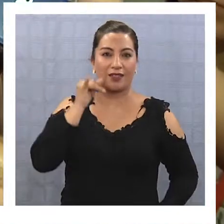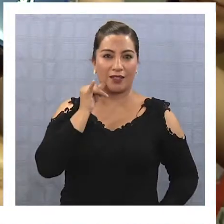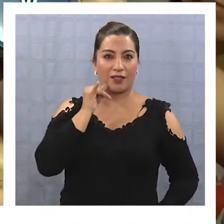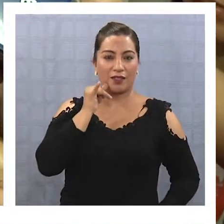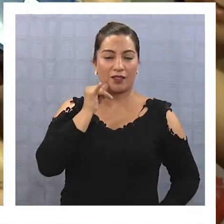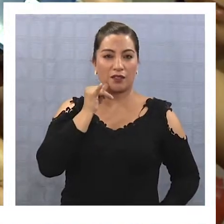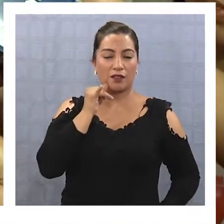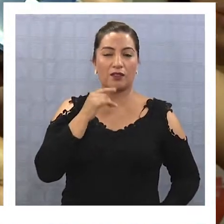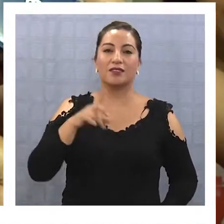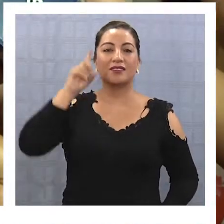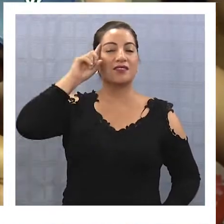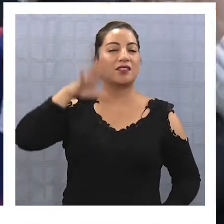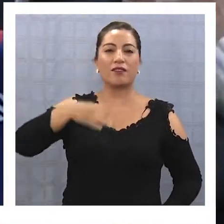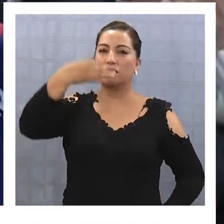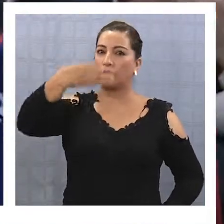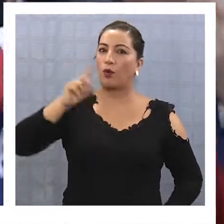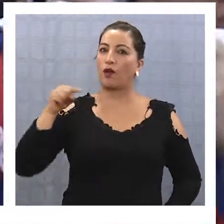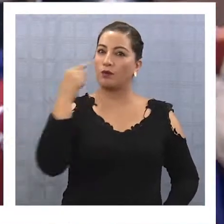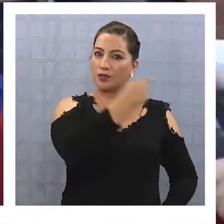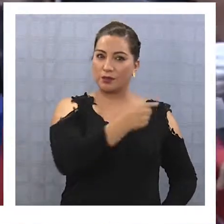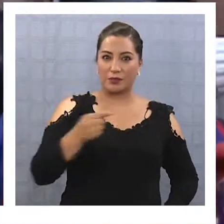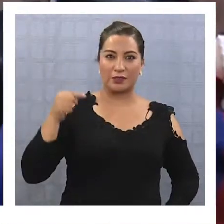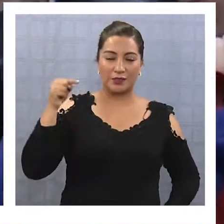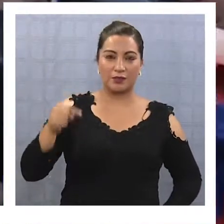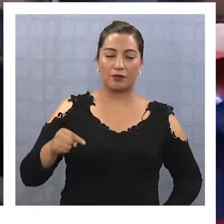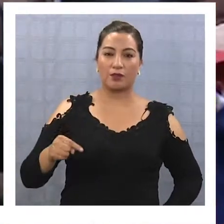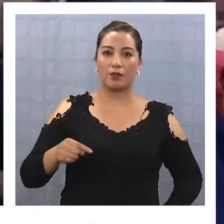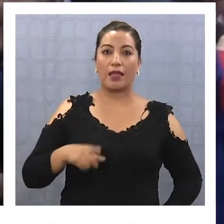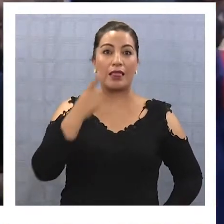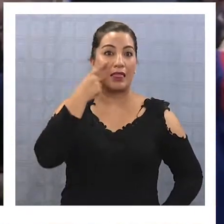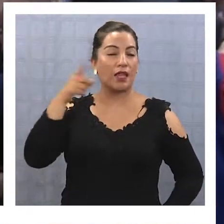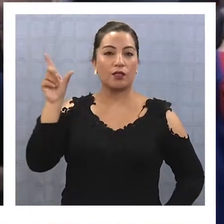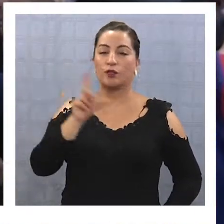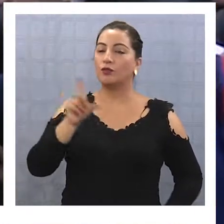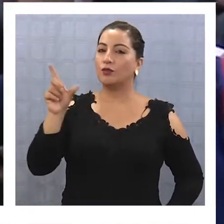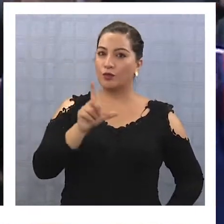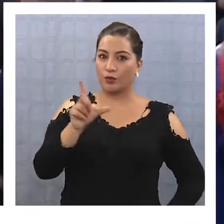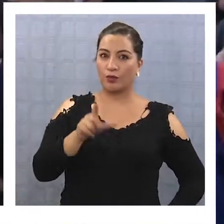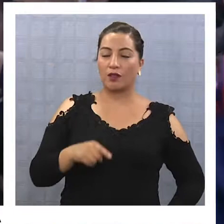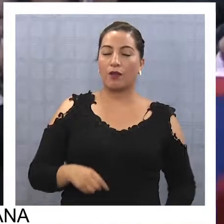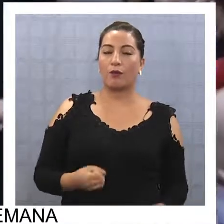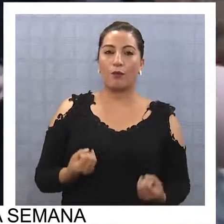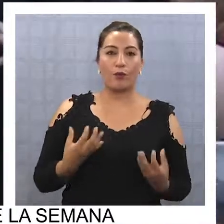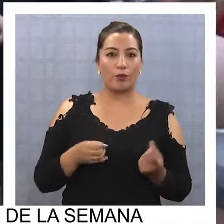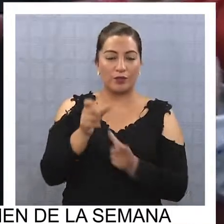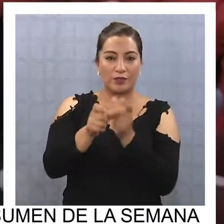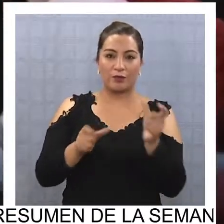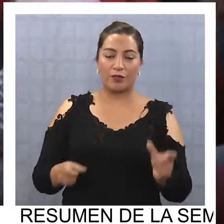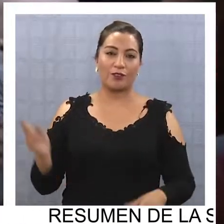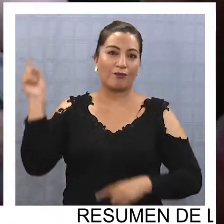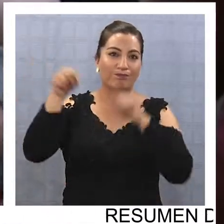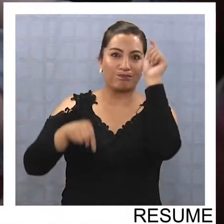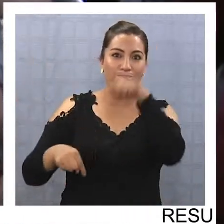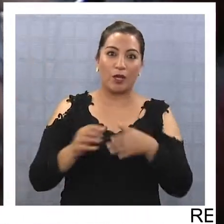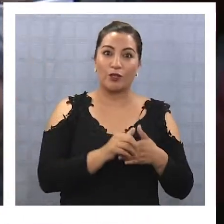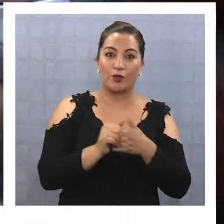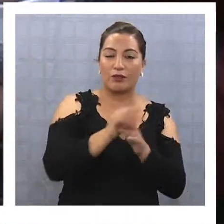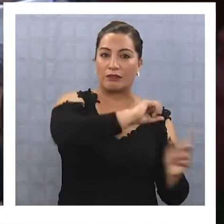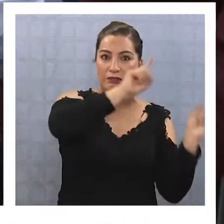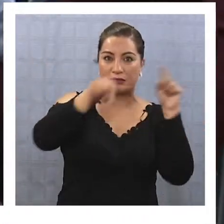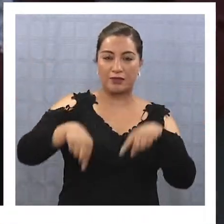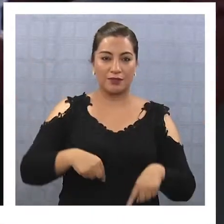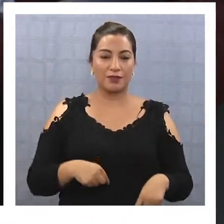y ya tendremos mayor certeza la próxima semana cuando a partir del día lunes, muy probablemente, ya la cantidad de visitantes, de turistas,